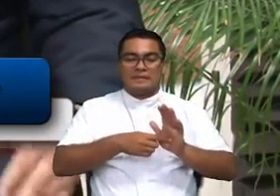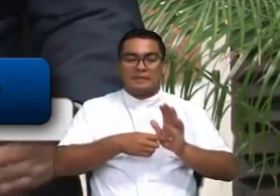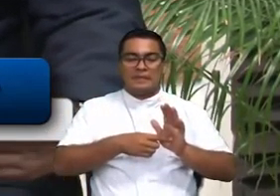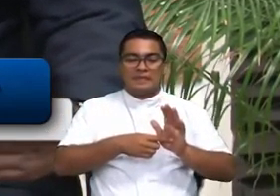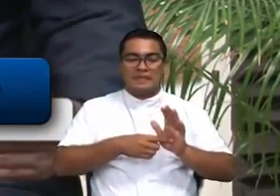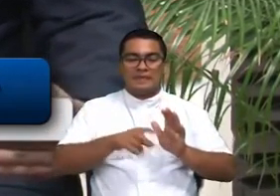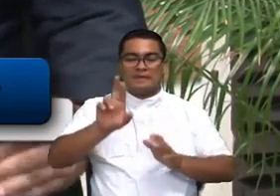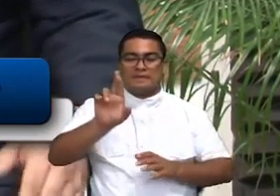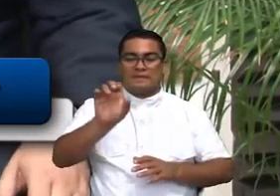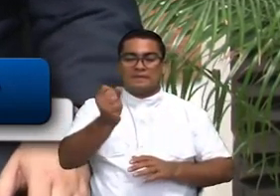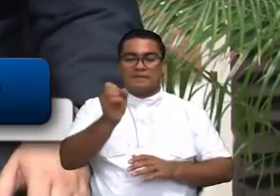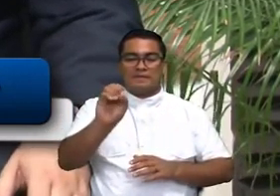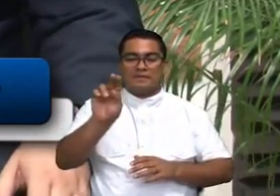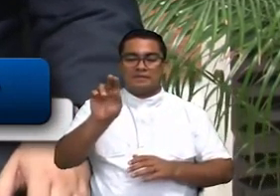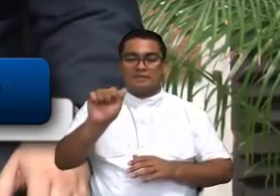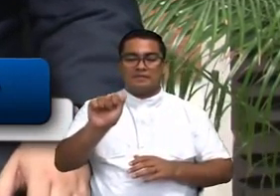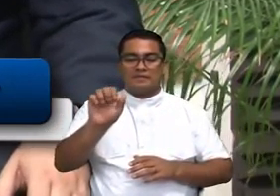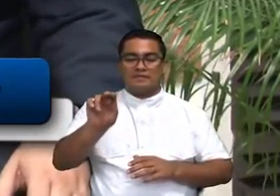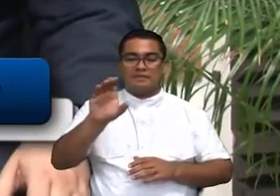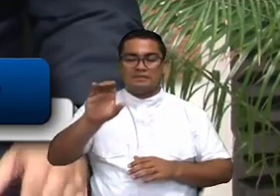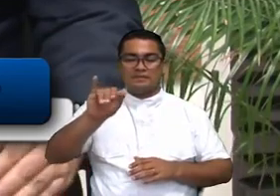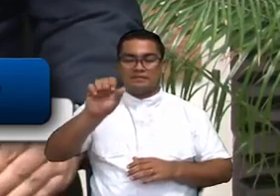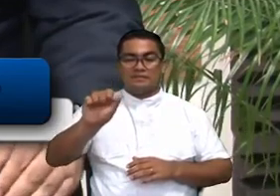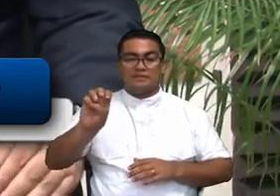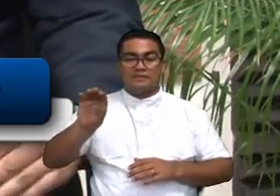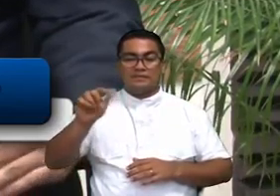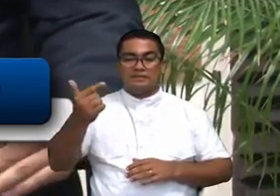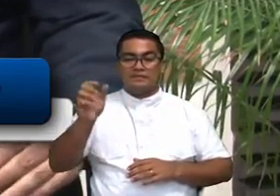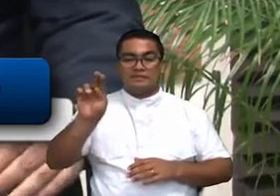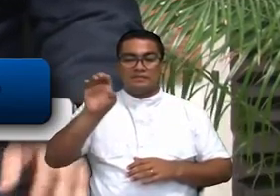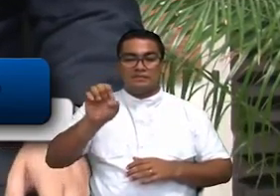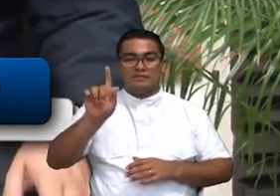ha venido a desplazar a los ultrasonidos,